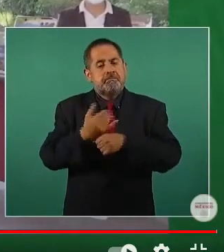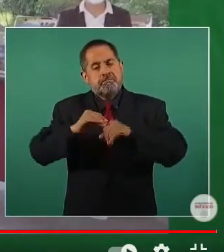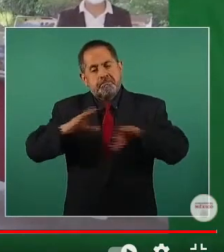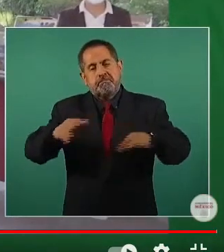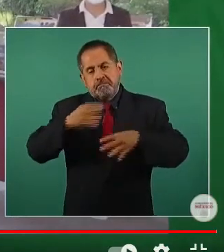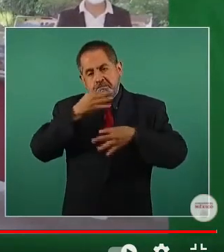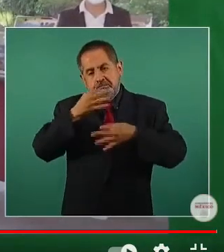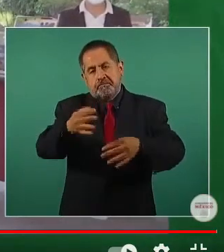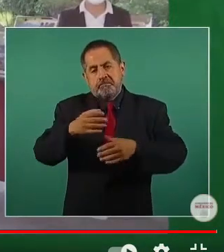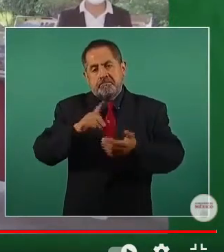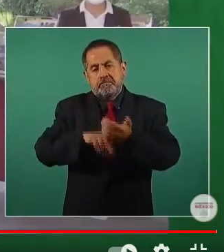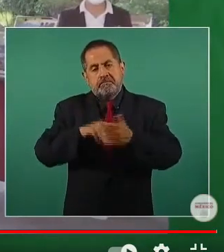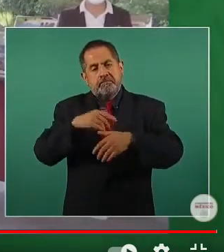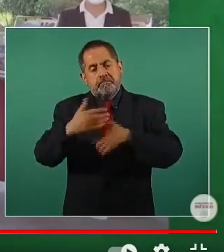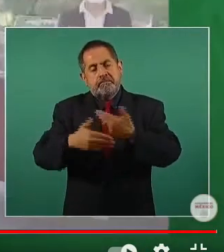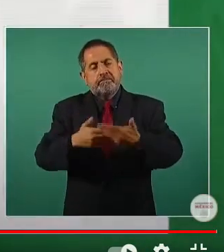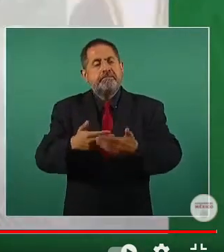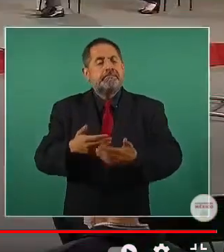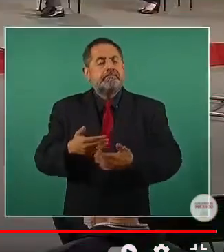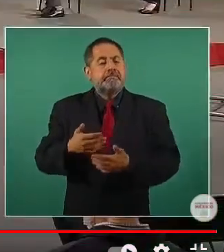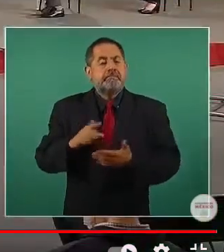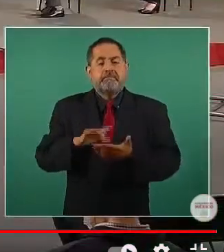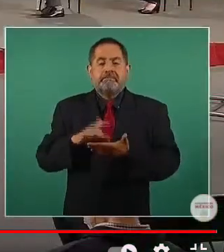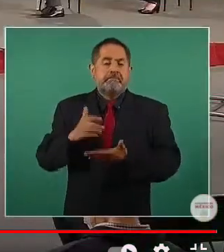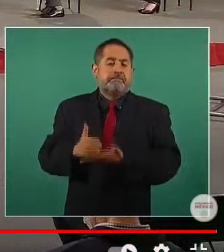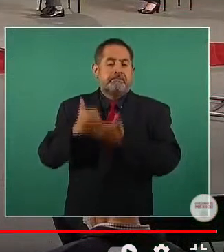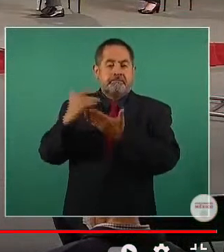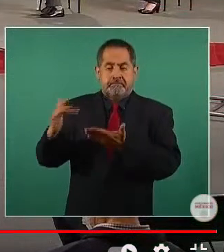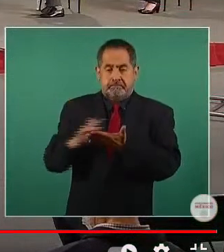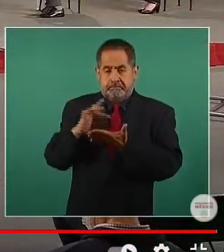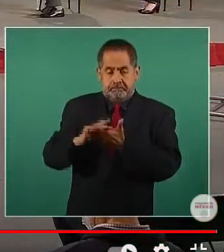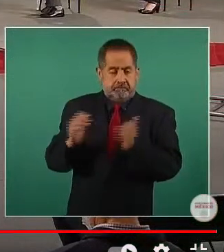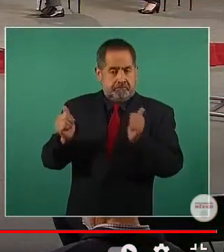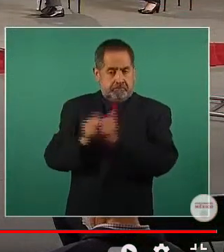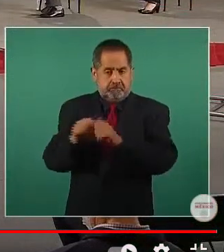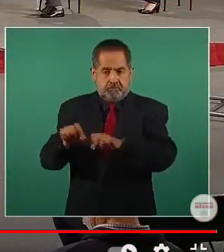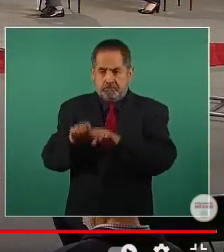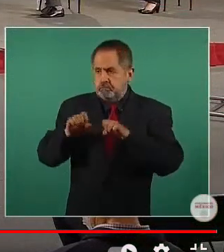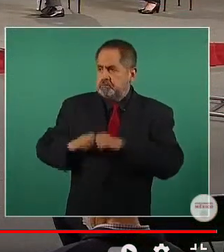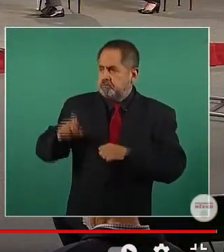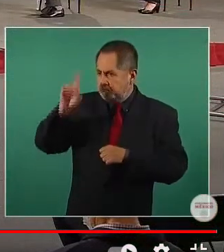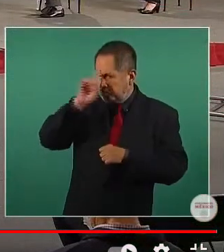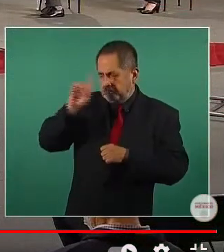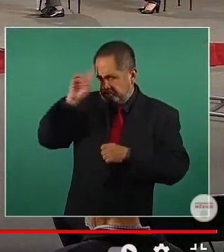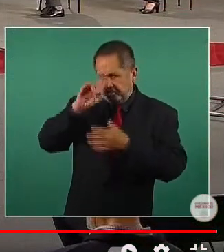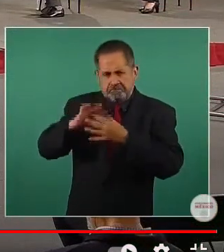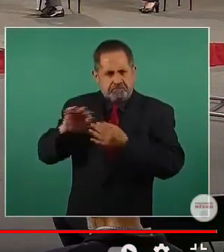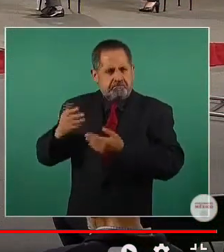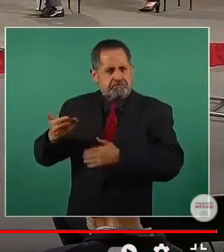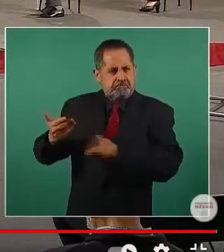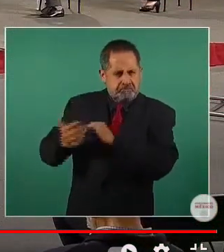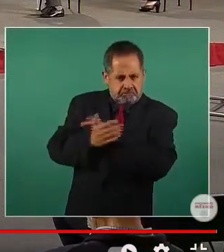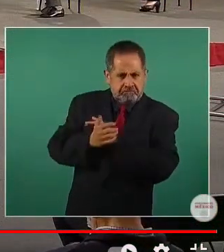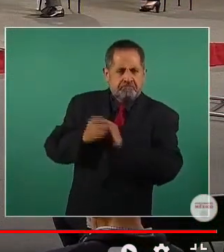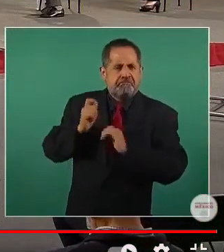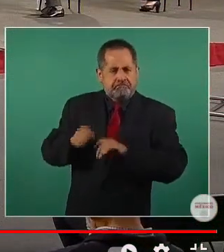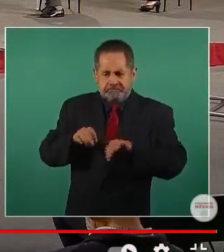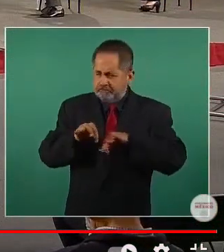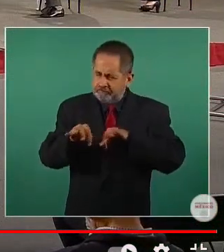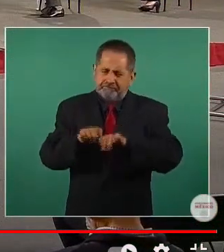que gracias a la colaboración y al trabajo en equipo que usted siempre nos ha solicitado que se